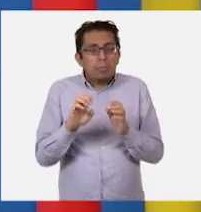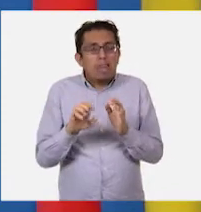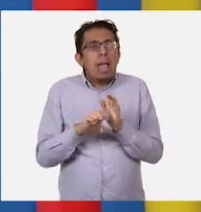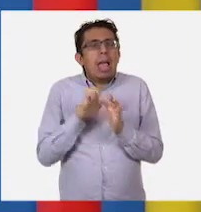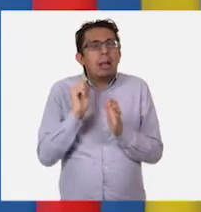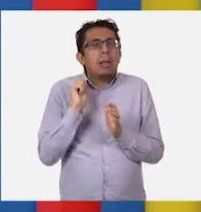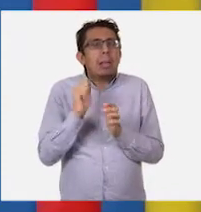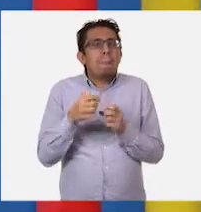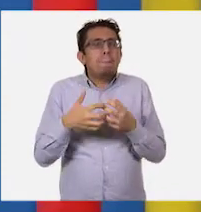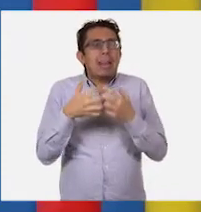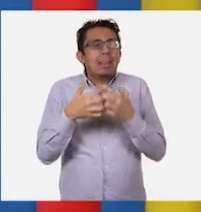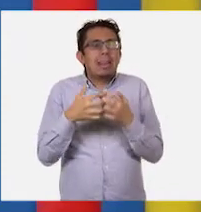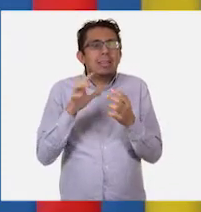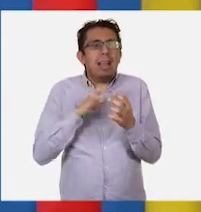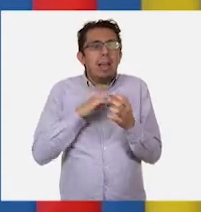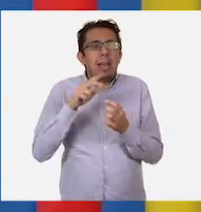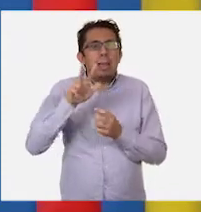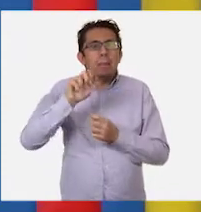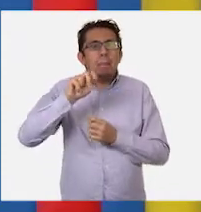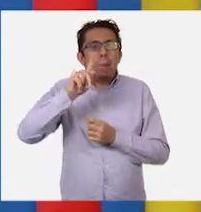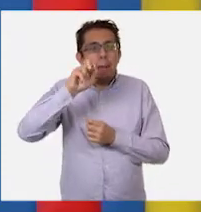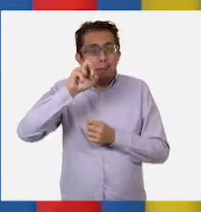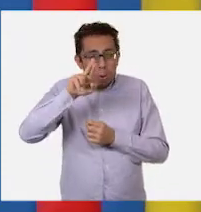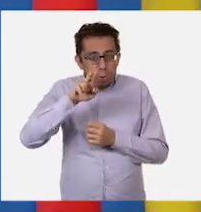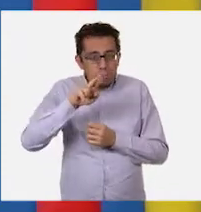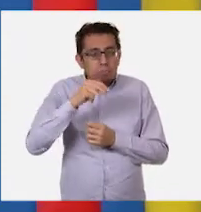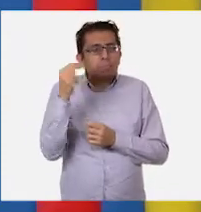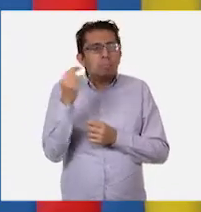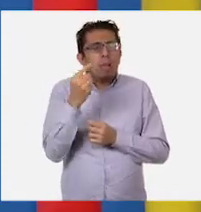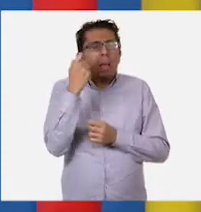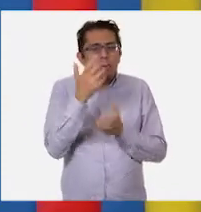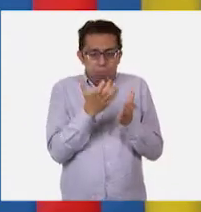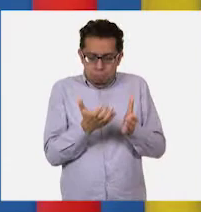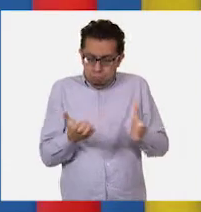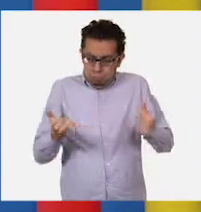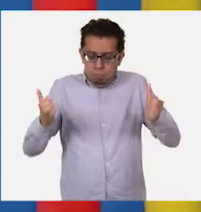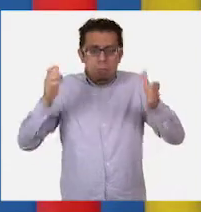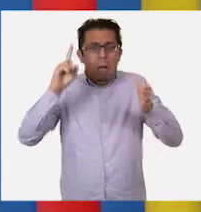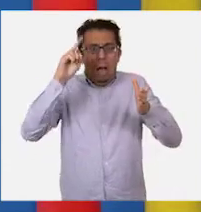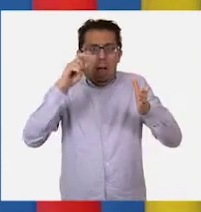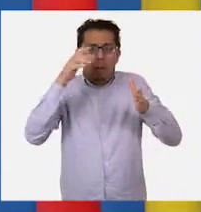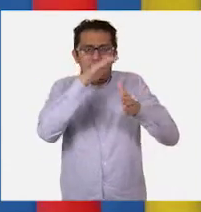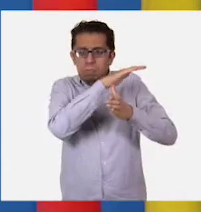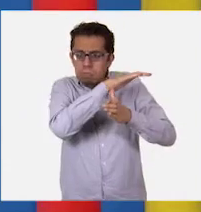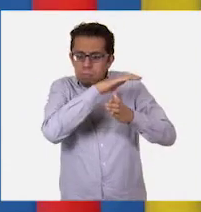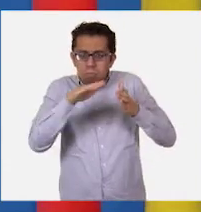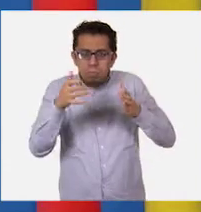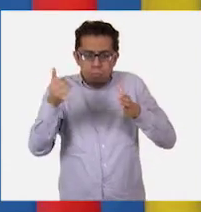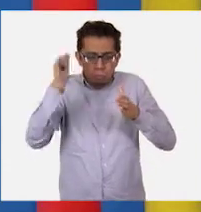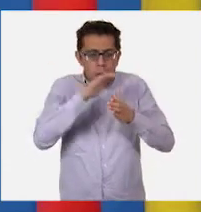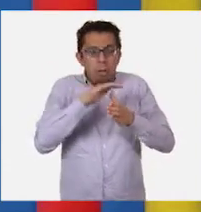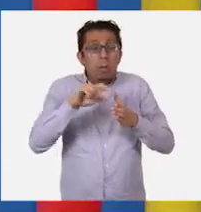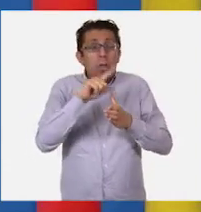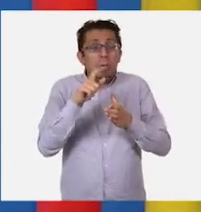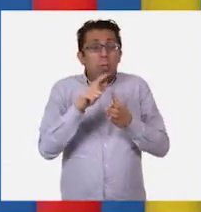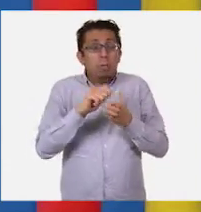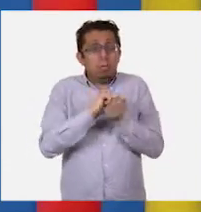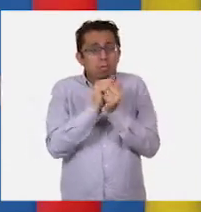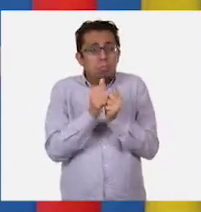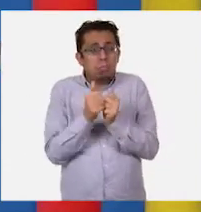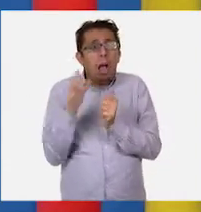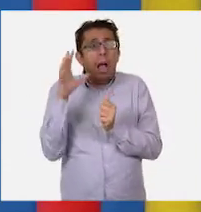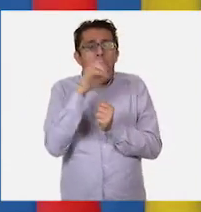vapor, que para funcionar requieren de un recipiente lleno de agua, la cual, bueno, al calentarse, salía